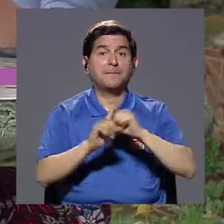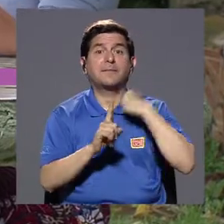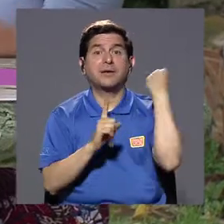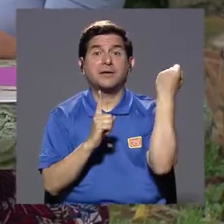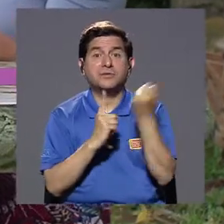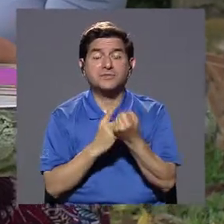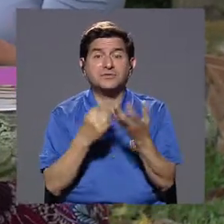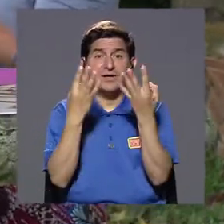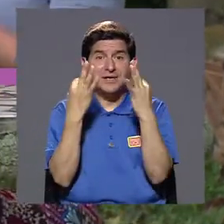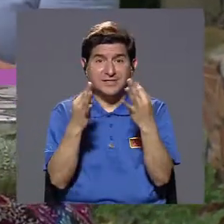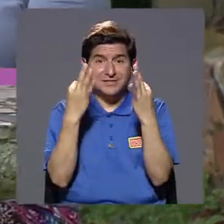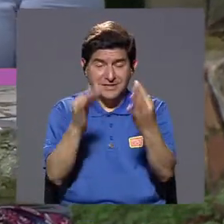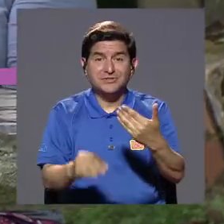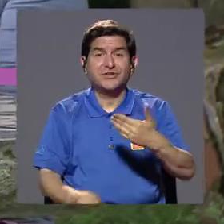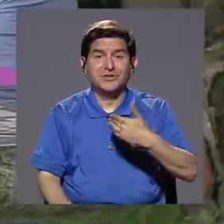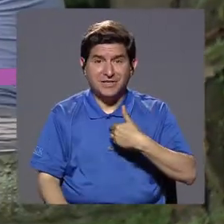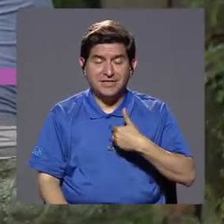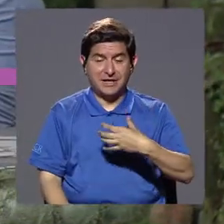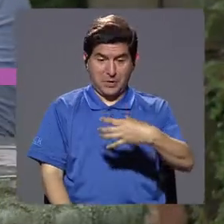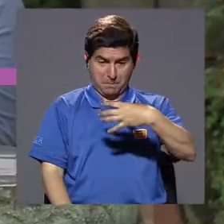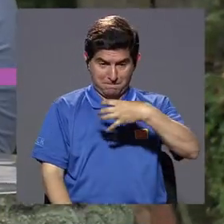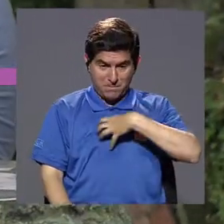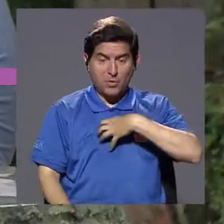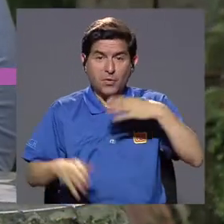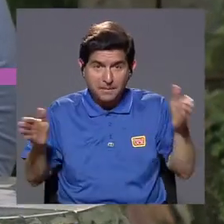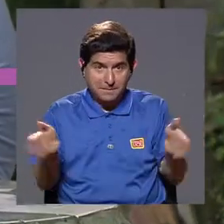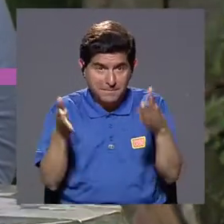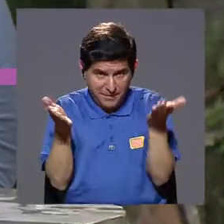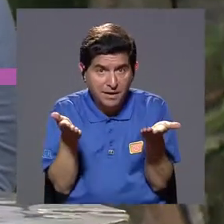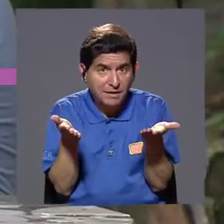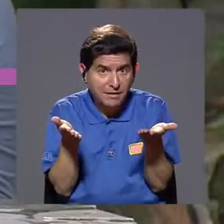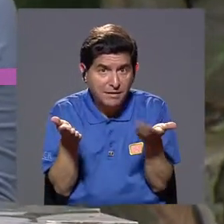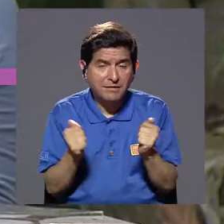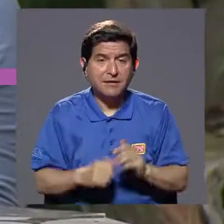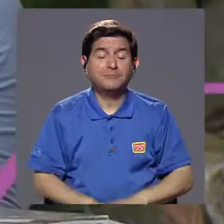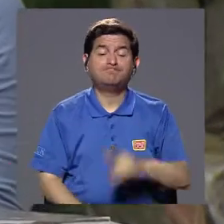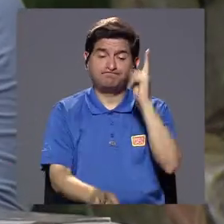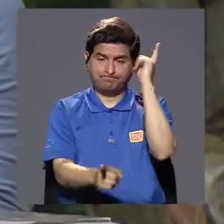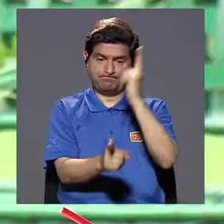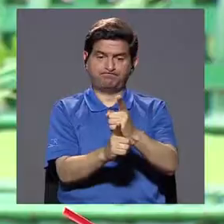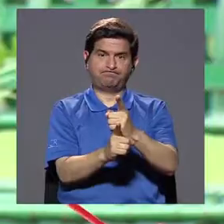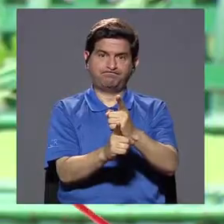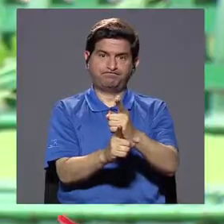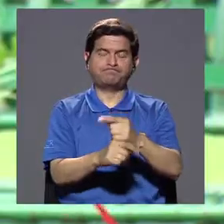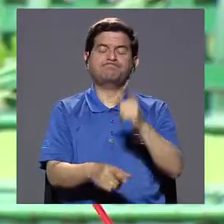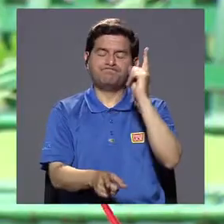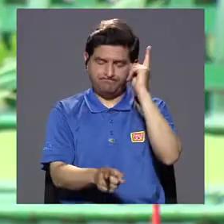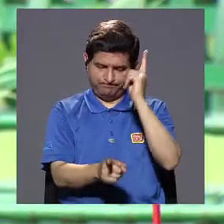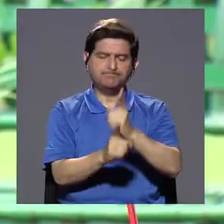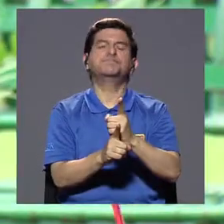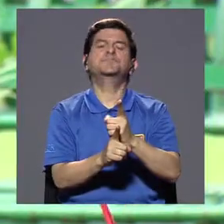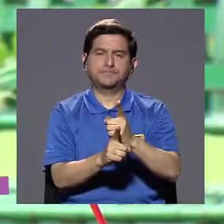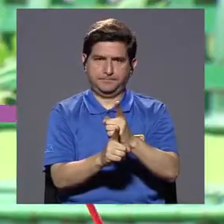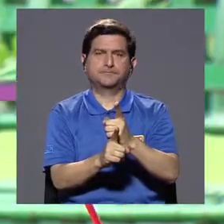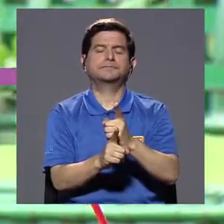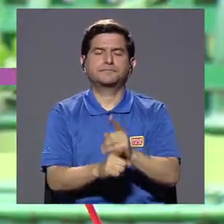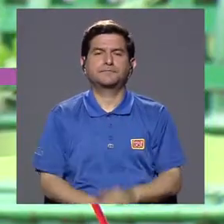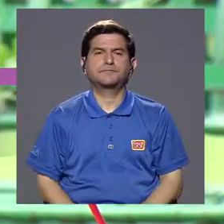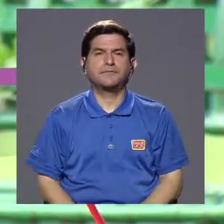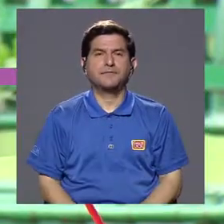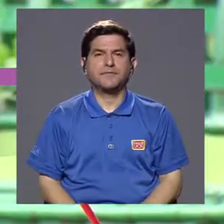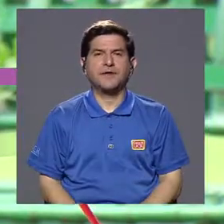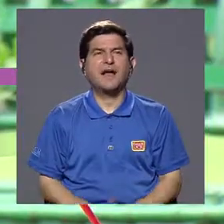el asunto es que tratemos de tener nuestras propias motivaciones efectivamente efectivamente siga a